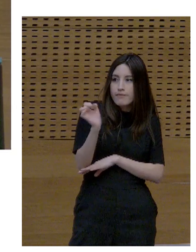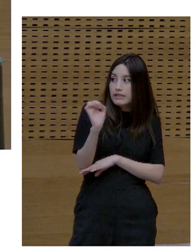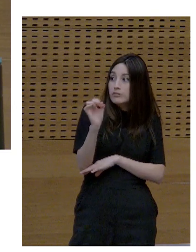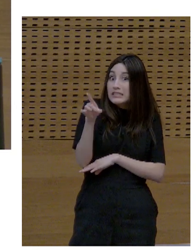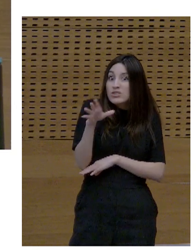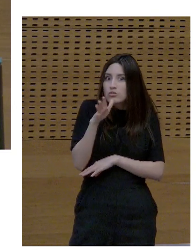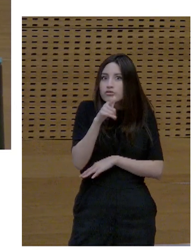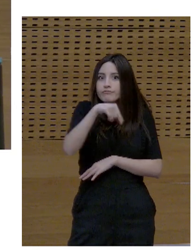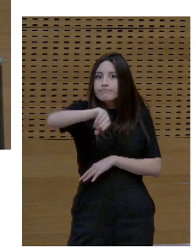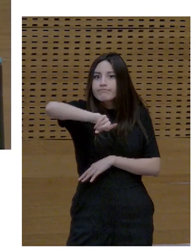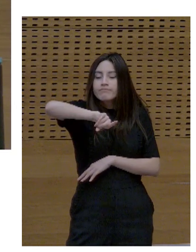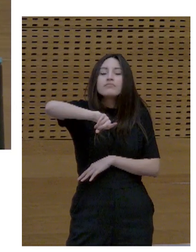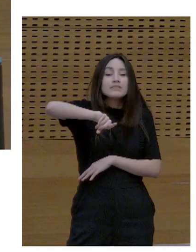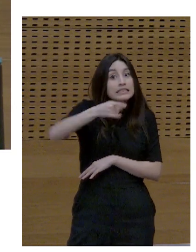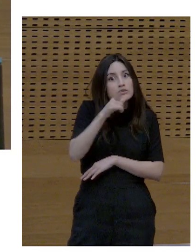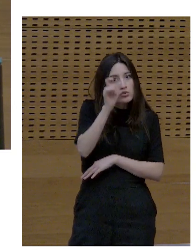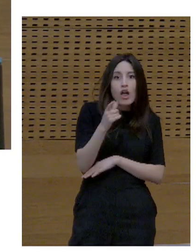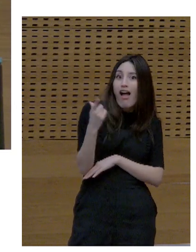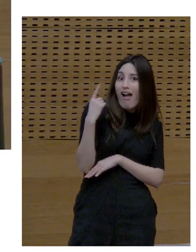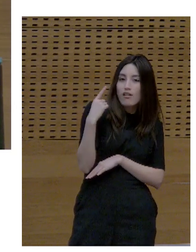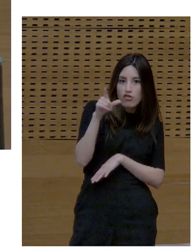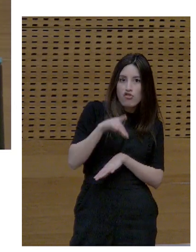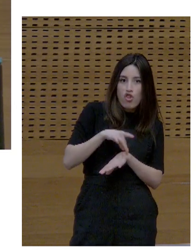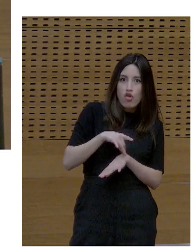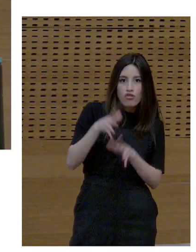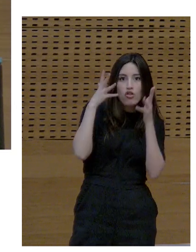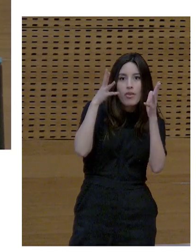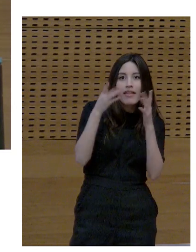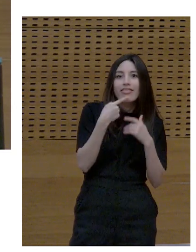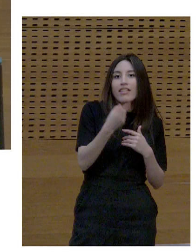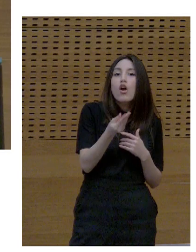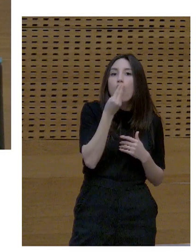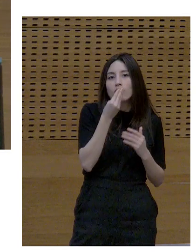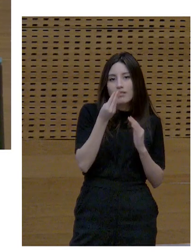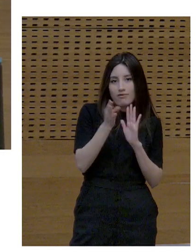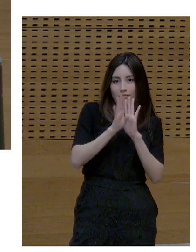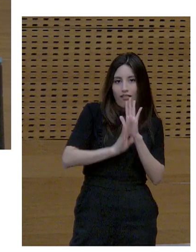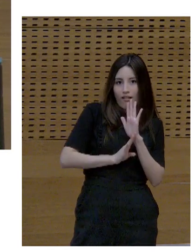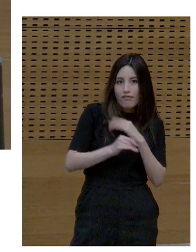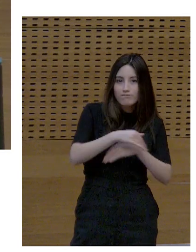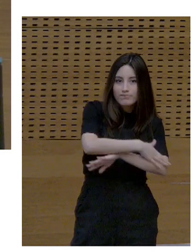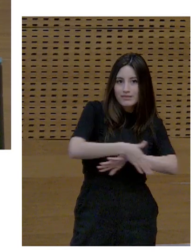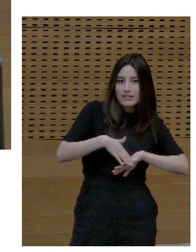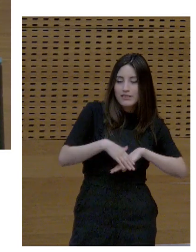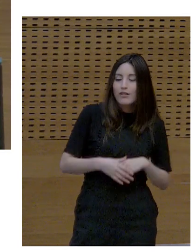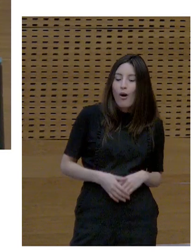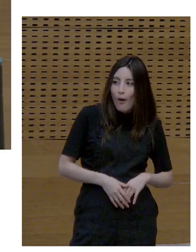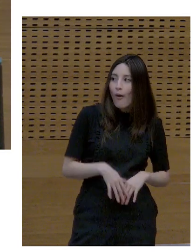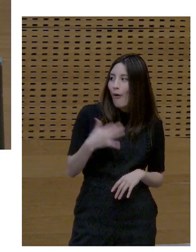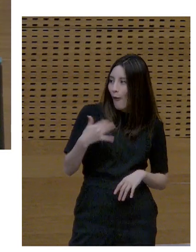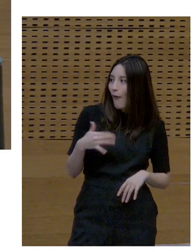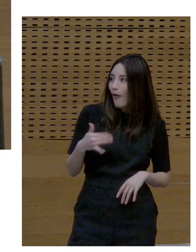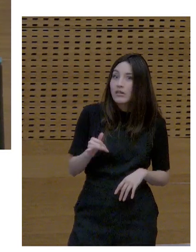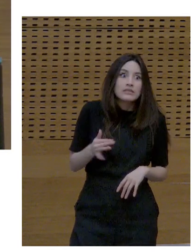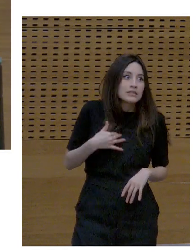eso, porque esa fue su recomendación principal, dieta mediterránea. Claro. Tenía miedo que hubiera dicho